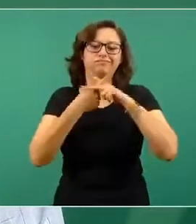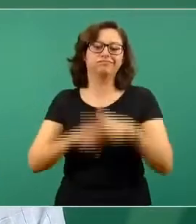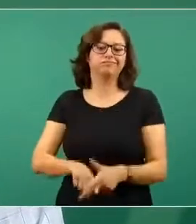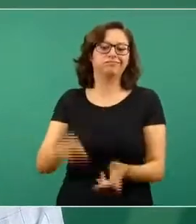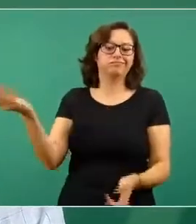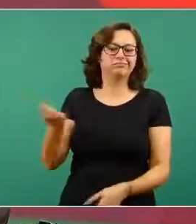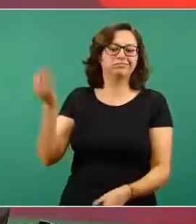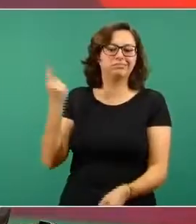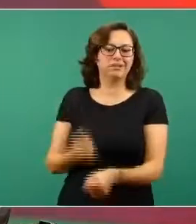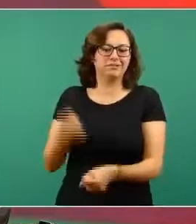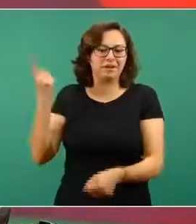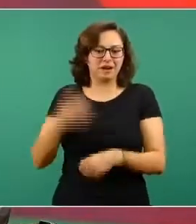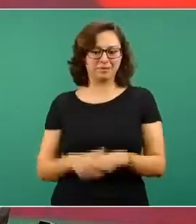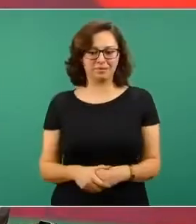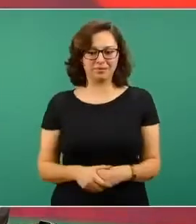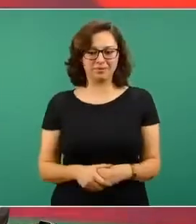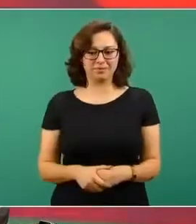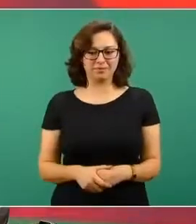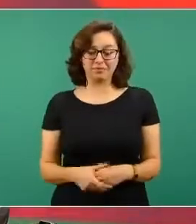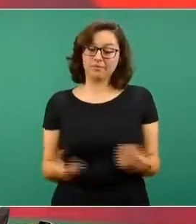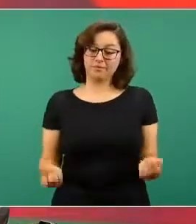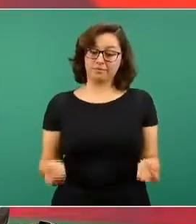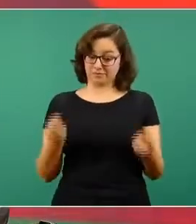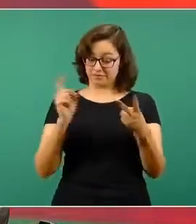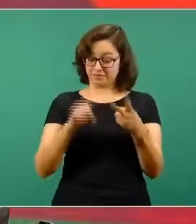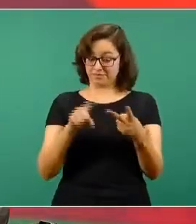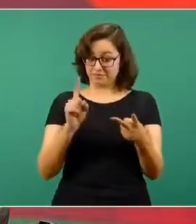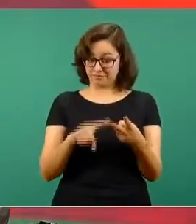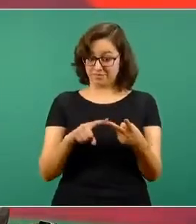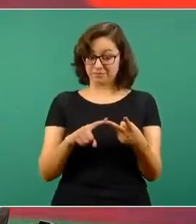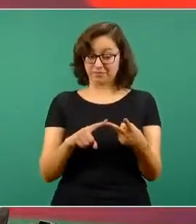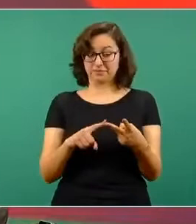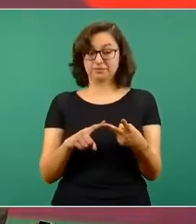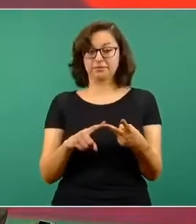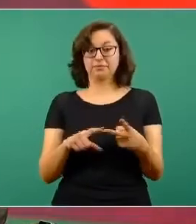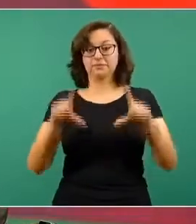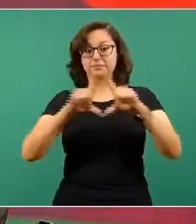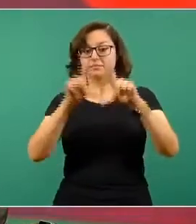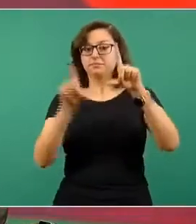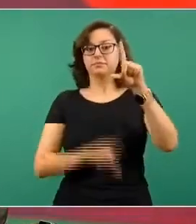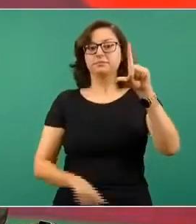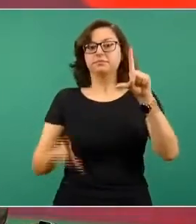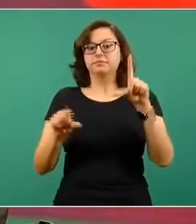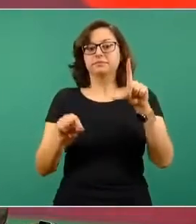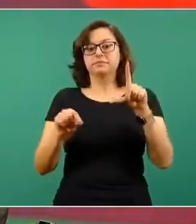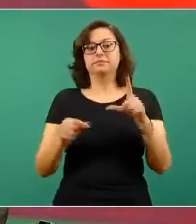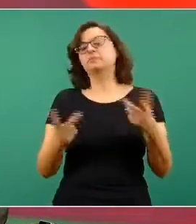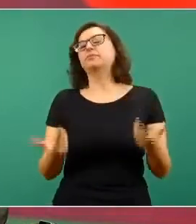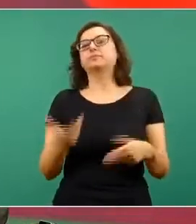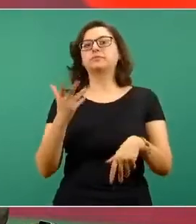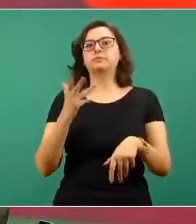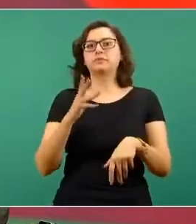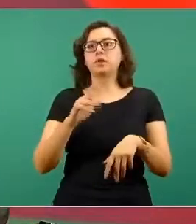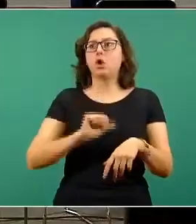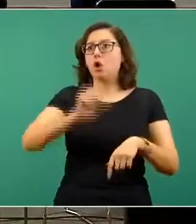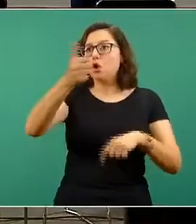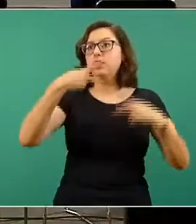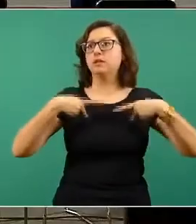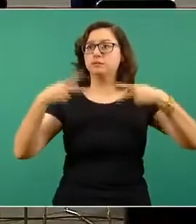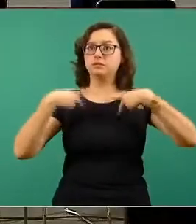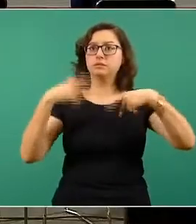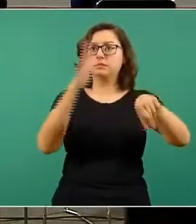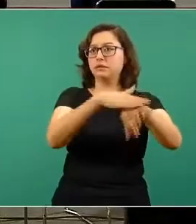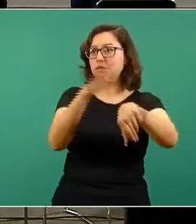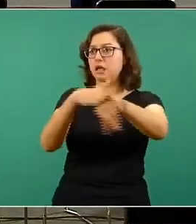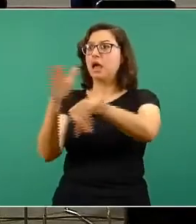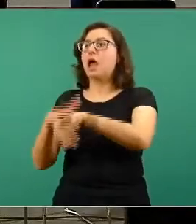síntomas. 2. La política también nacional nunca ha implementado la solicitud o